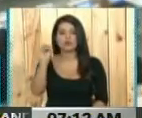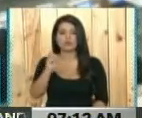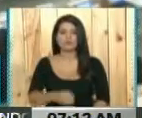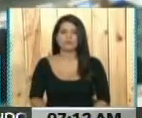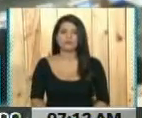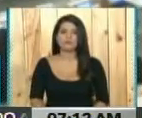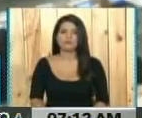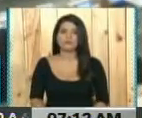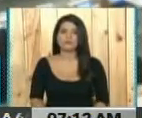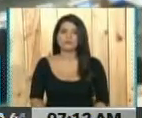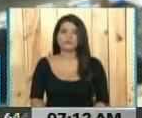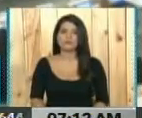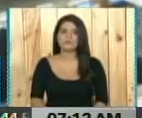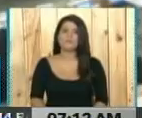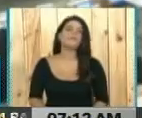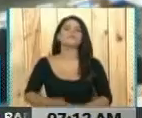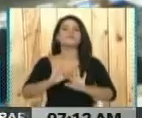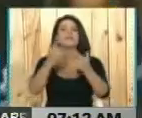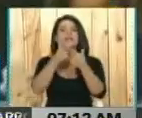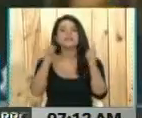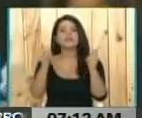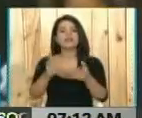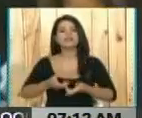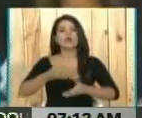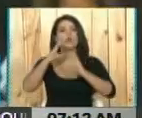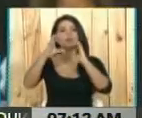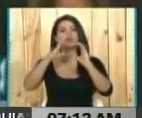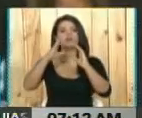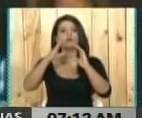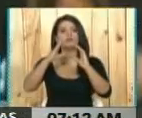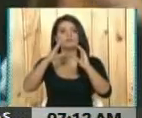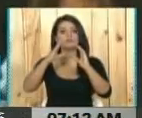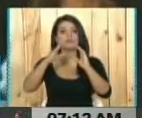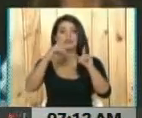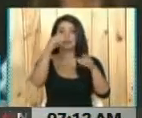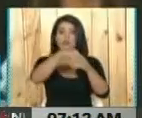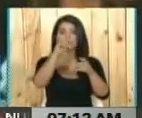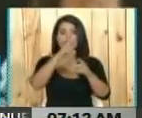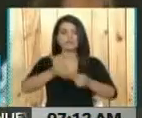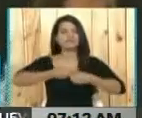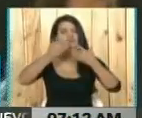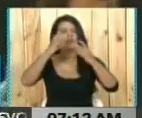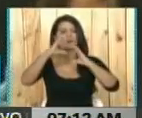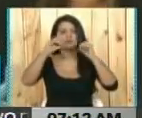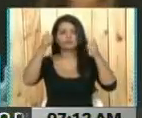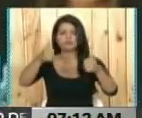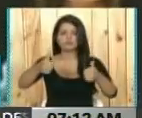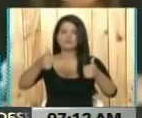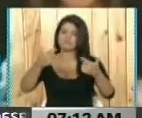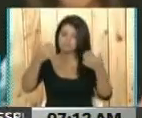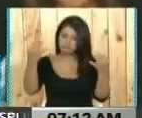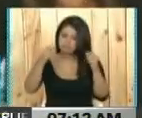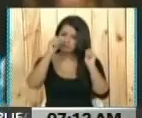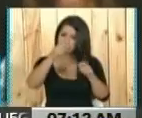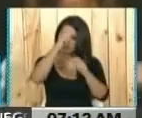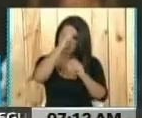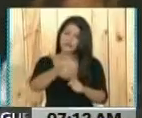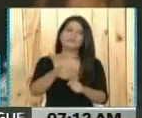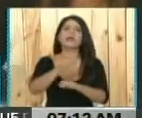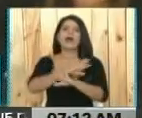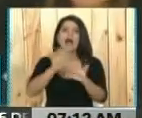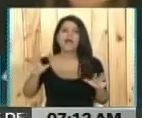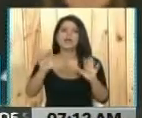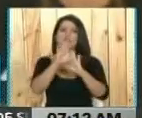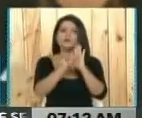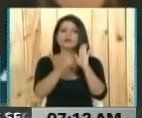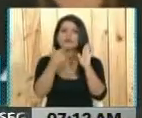La libertad de expresión en Venezuela se garantiza plenamente. Contamos con un marco constitucional y legal que refuerza la libre circulación de las ideas